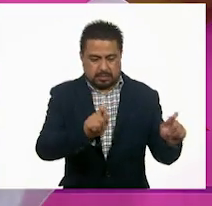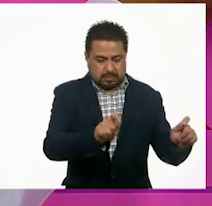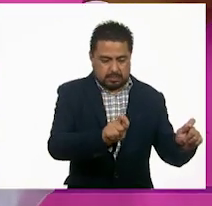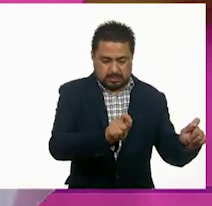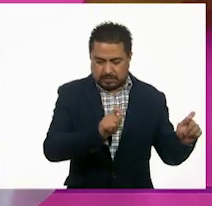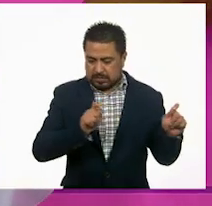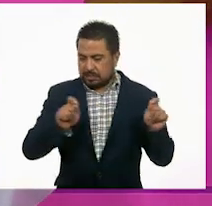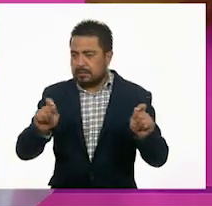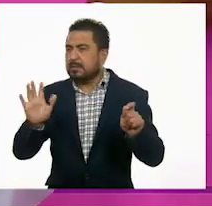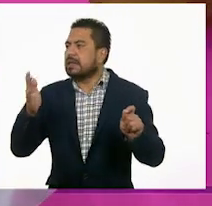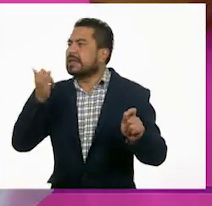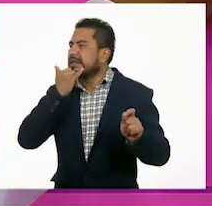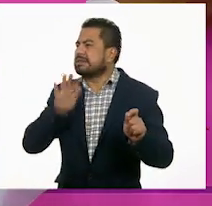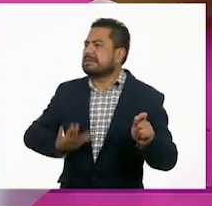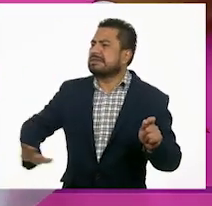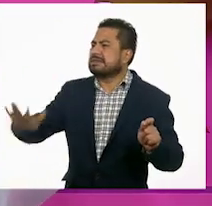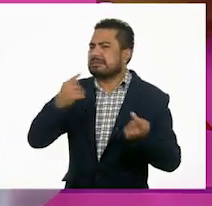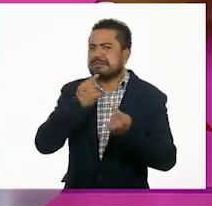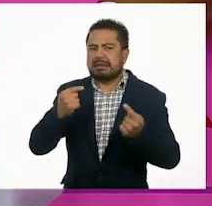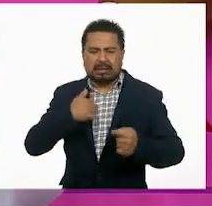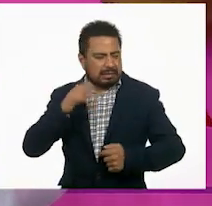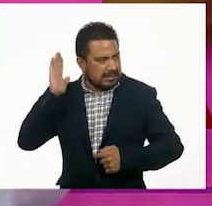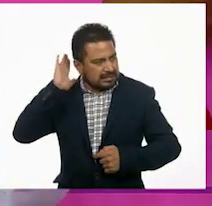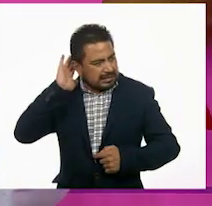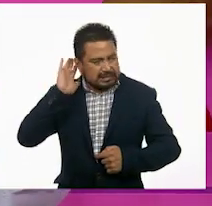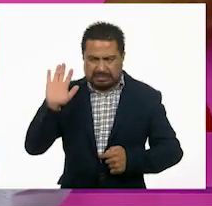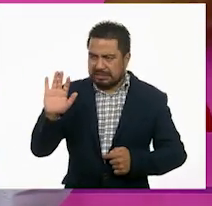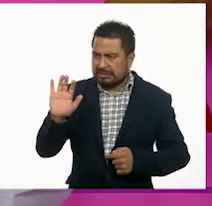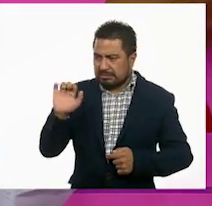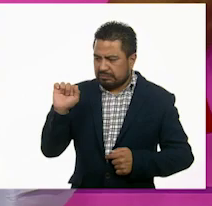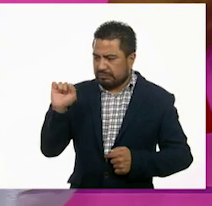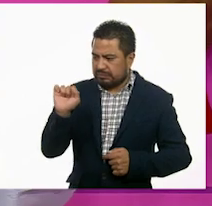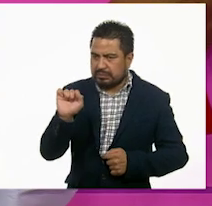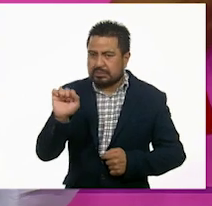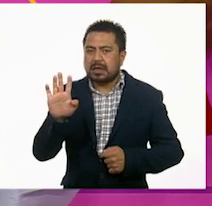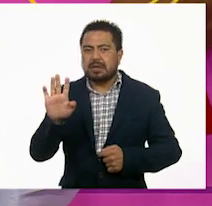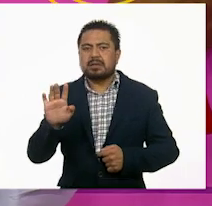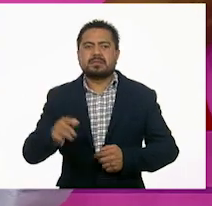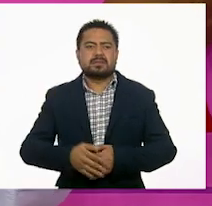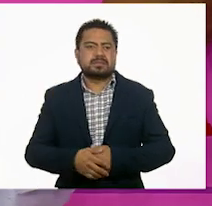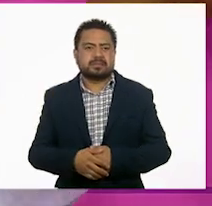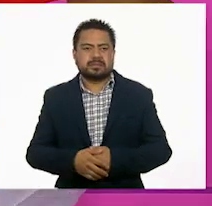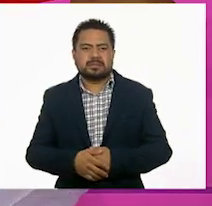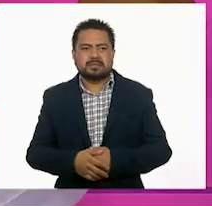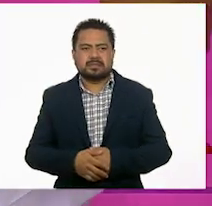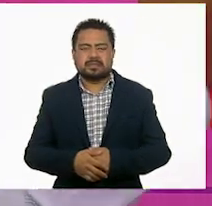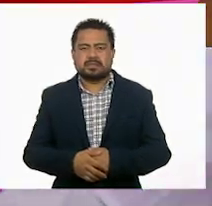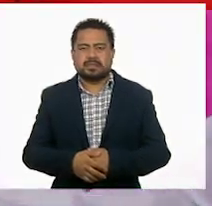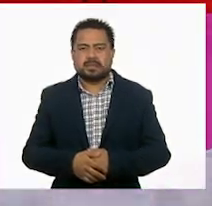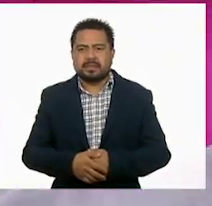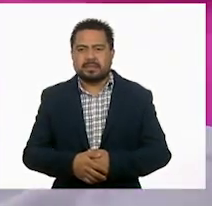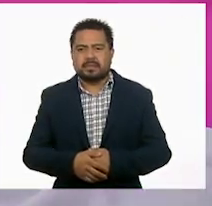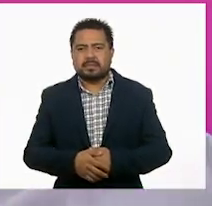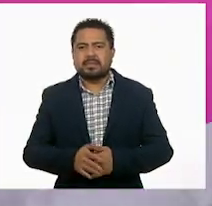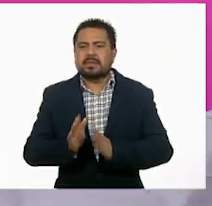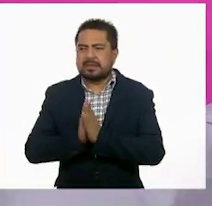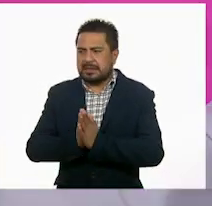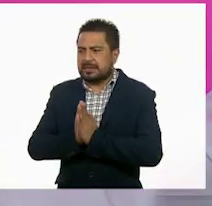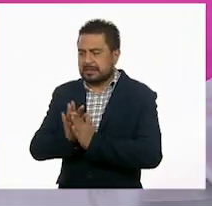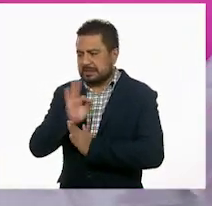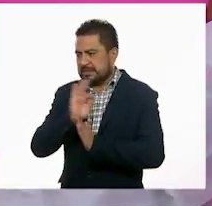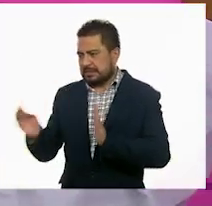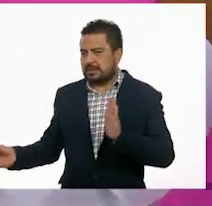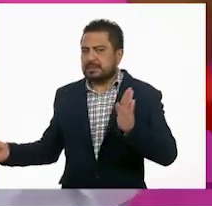vuelvo a pedir perdón a nuestros niños de que les esté dando la espalda, pero bueno, pues es necesario. Exacto. Si ahorita si me haces favor de